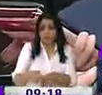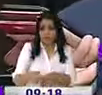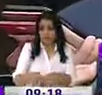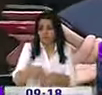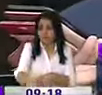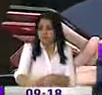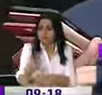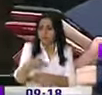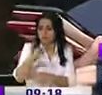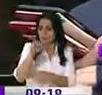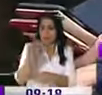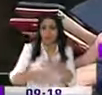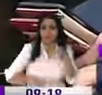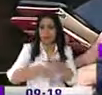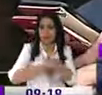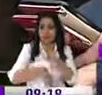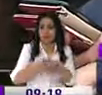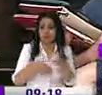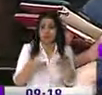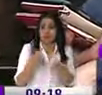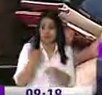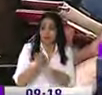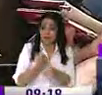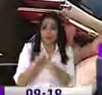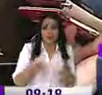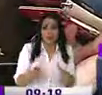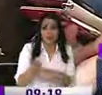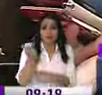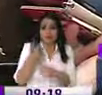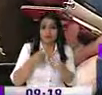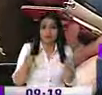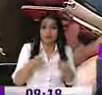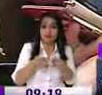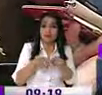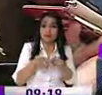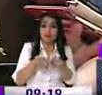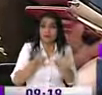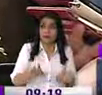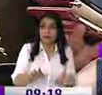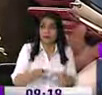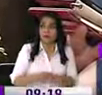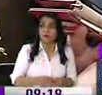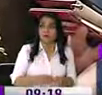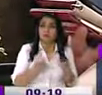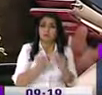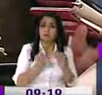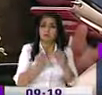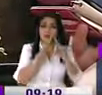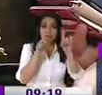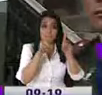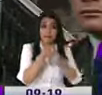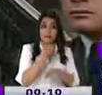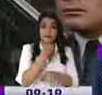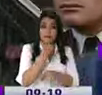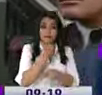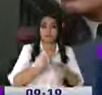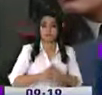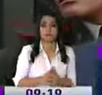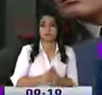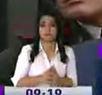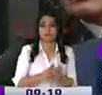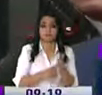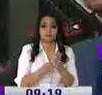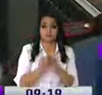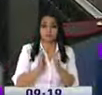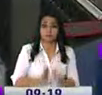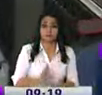este miércoles o jueves a más tardar el equipo de trabajo para... Pero depende mucho que nos vayan entregando también las empresas que faltan, ¿no? El secretario de